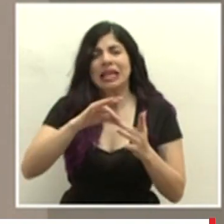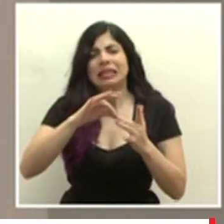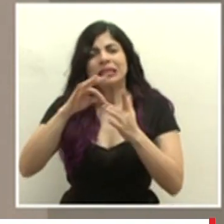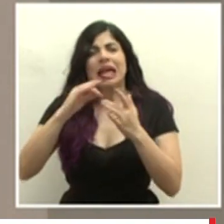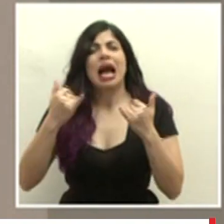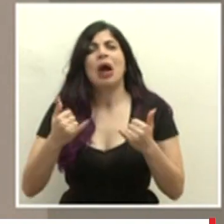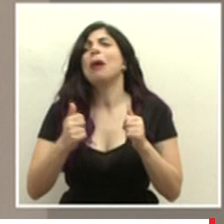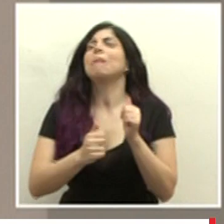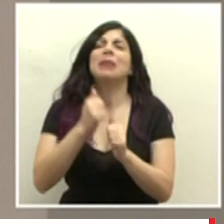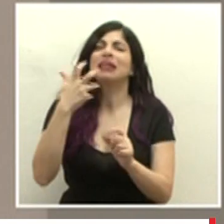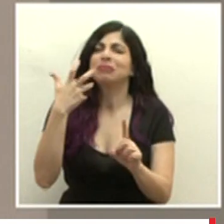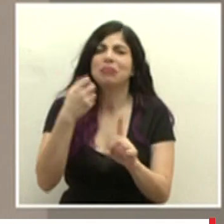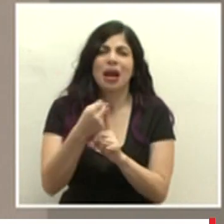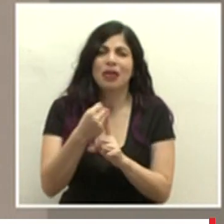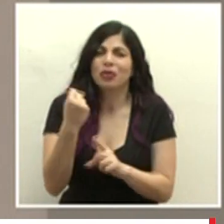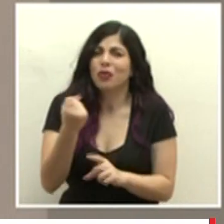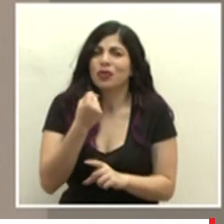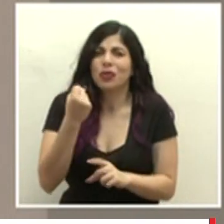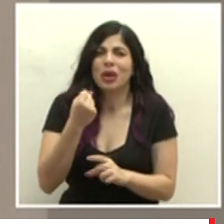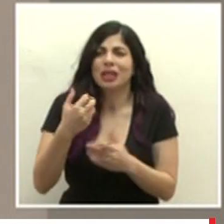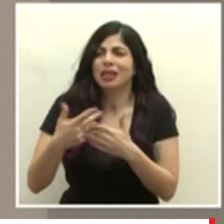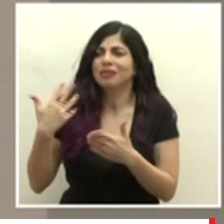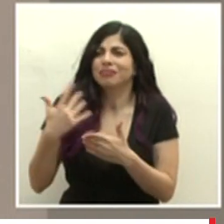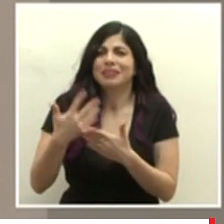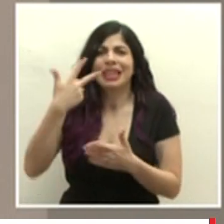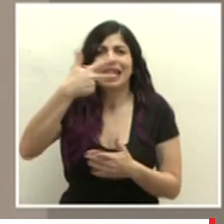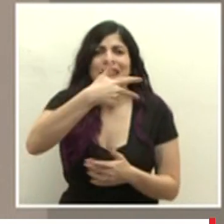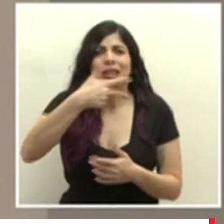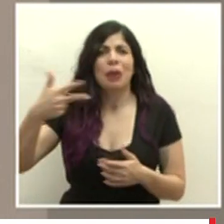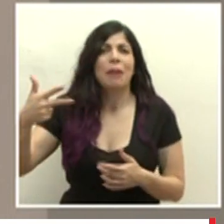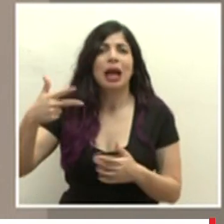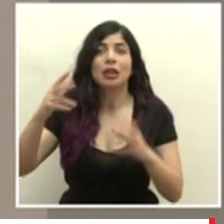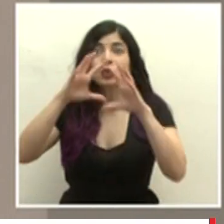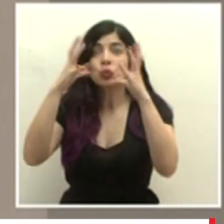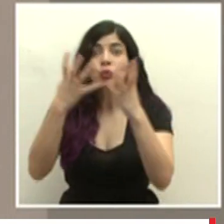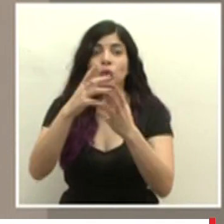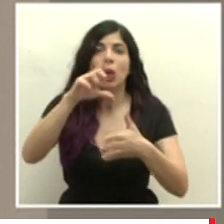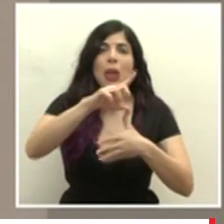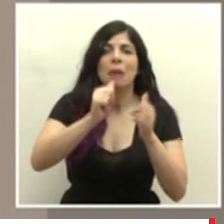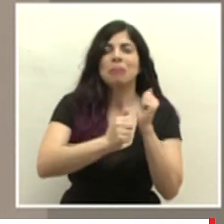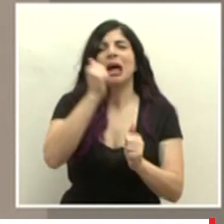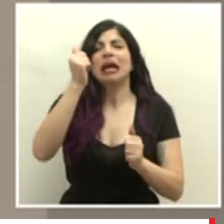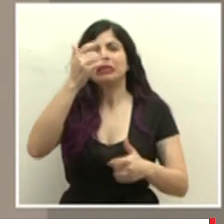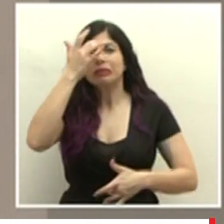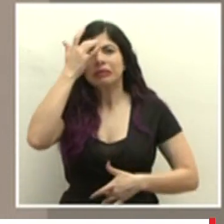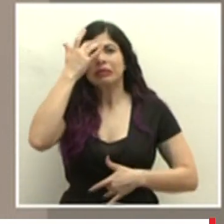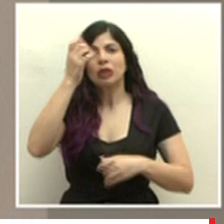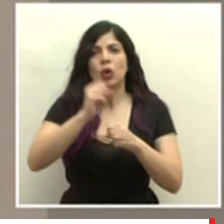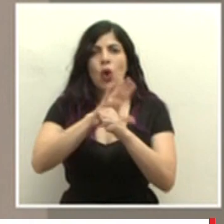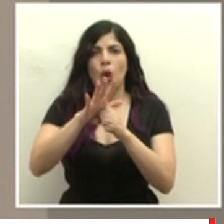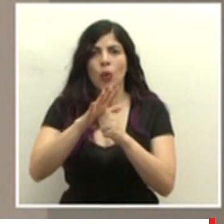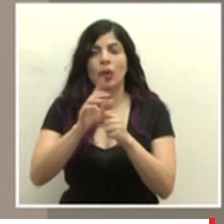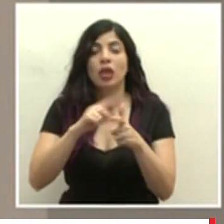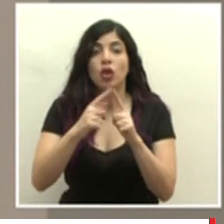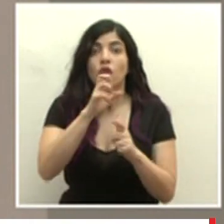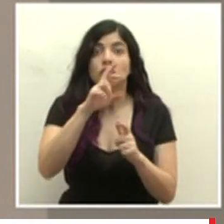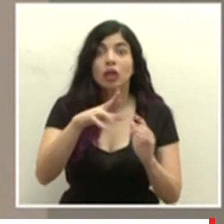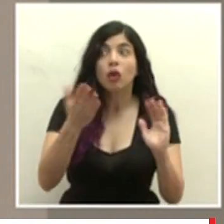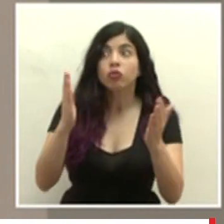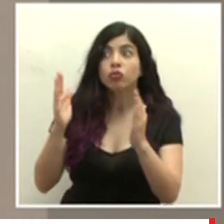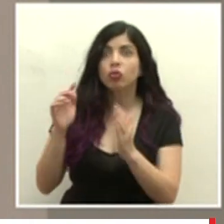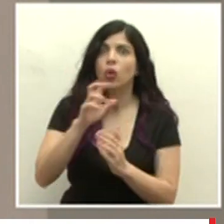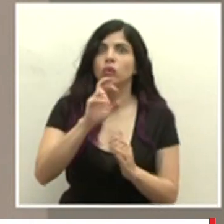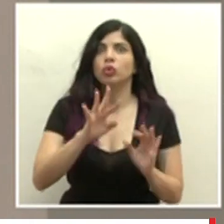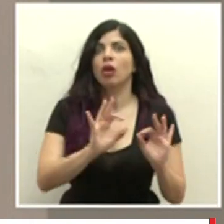más afectada en las últimas 3 semanas por el COVID-19. Así que esto es para